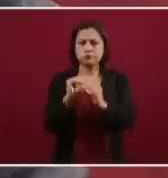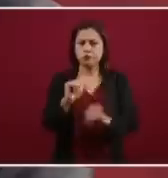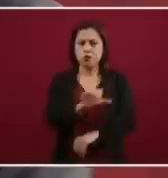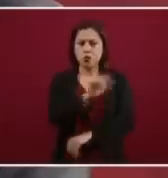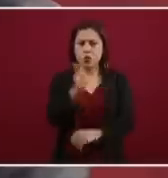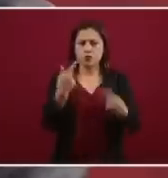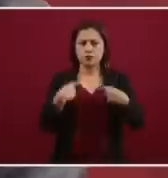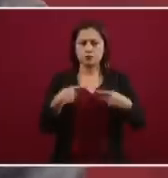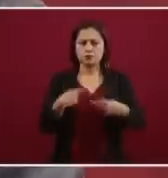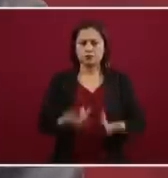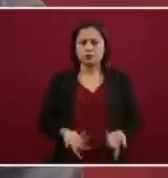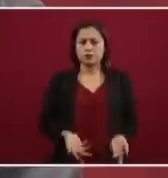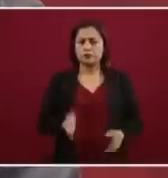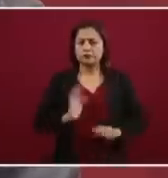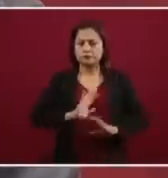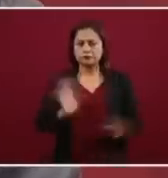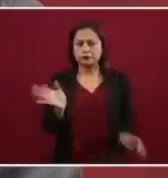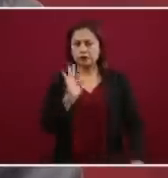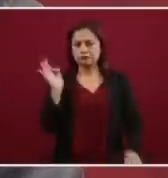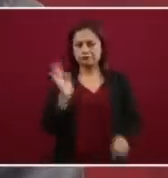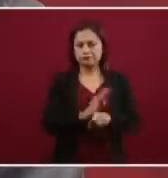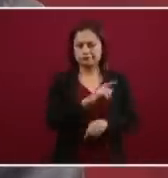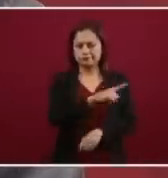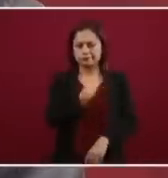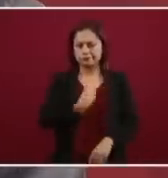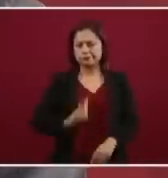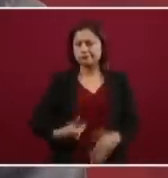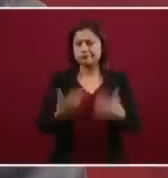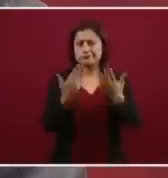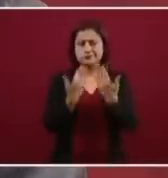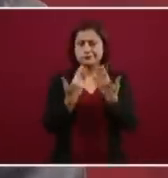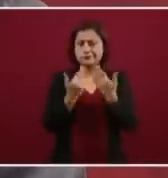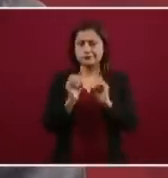Ya no hay fuero para el presidente.